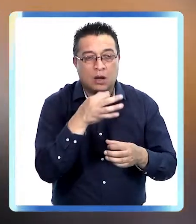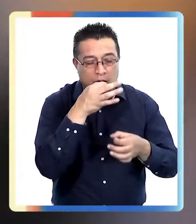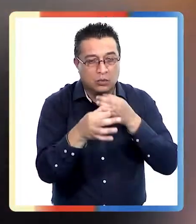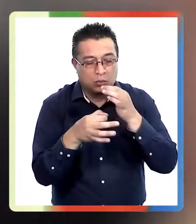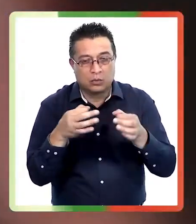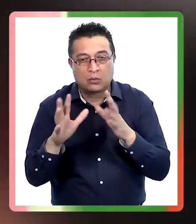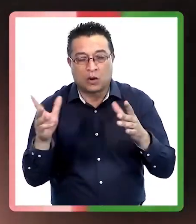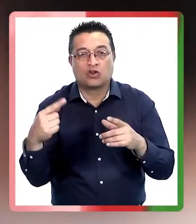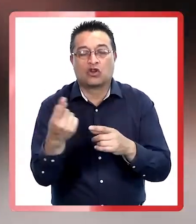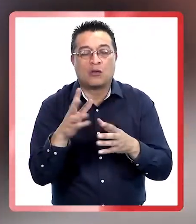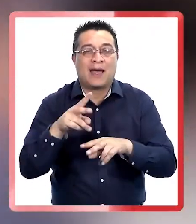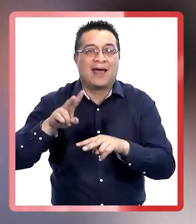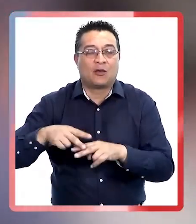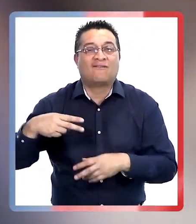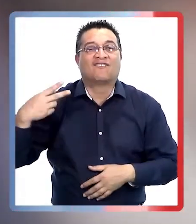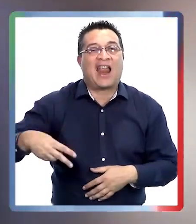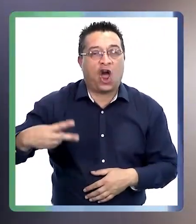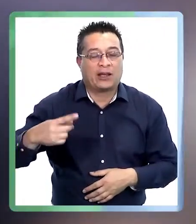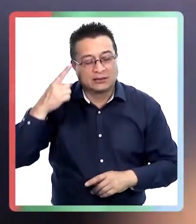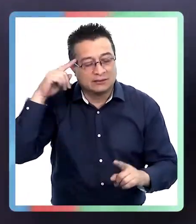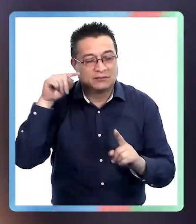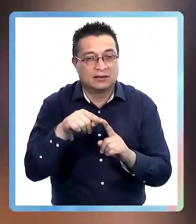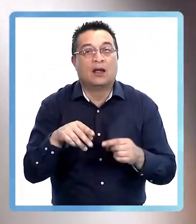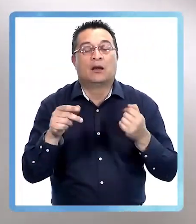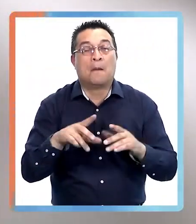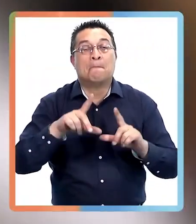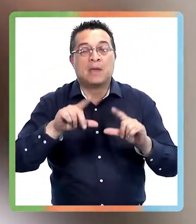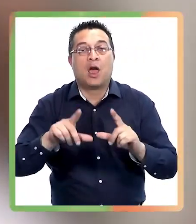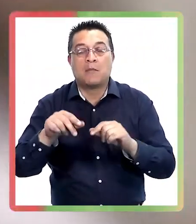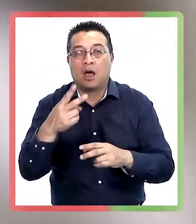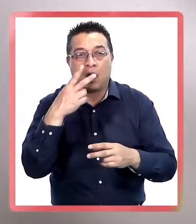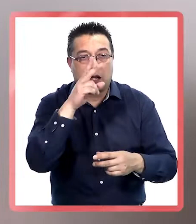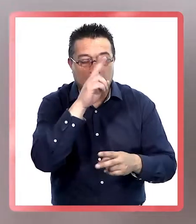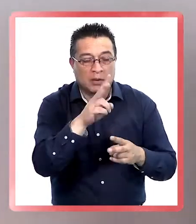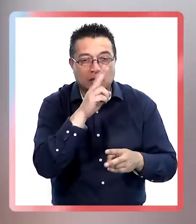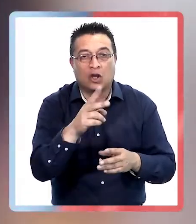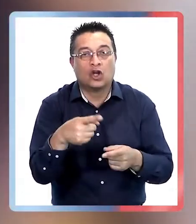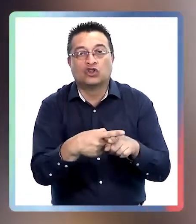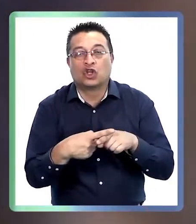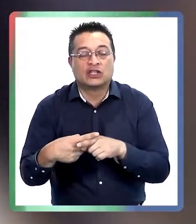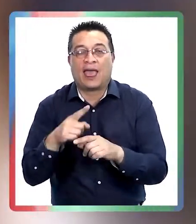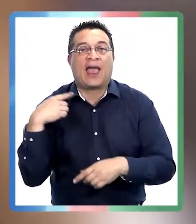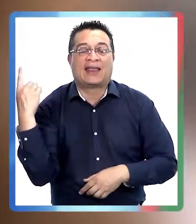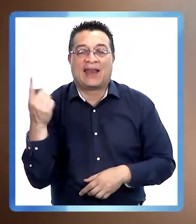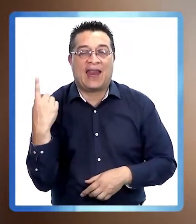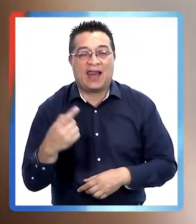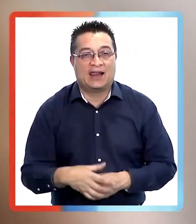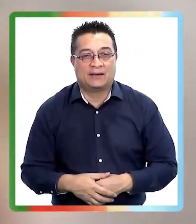parte de generaciones más longevas, quienes ven como cada día hay menos respeto en la sociedad en